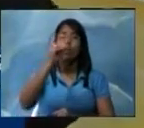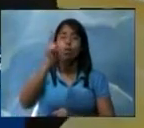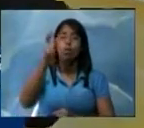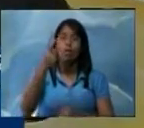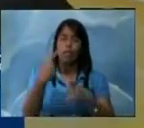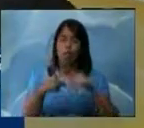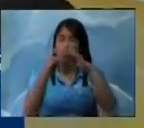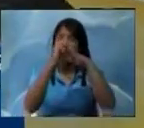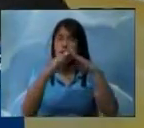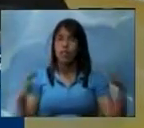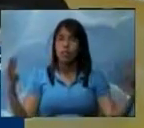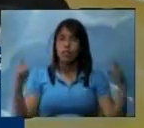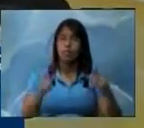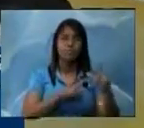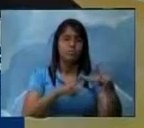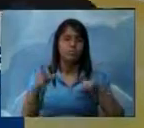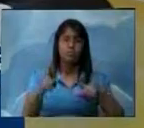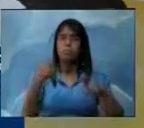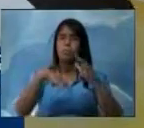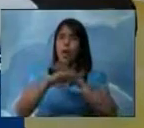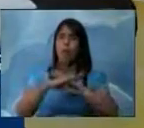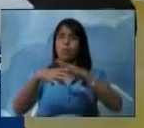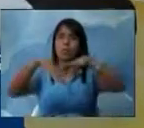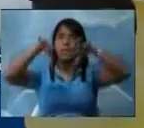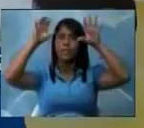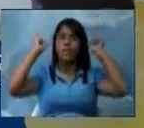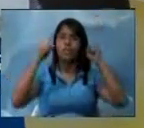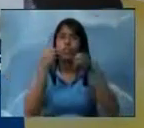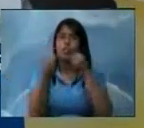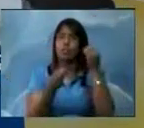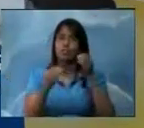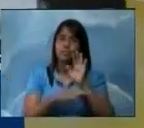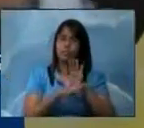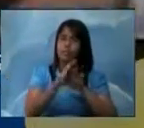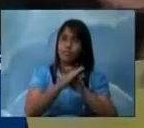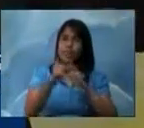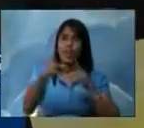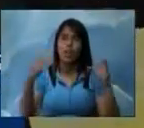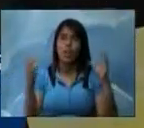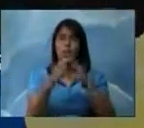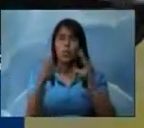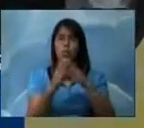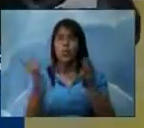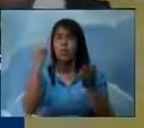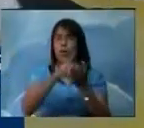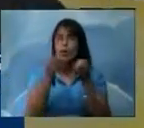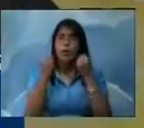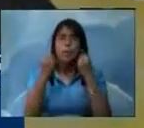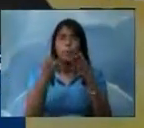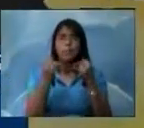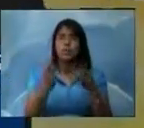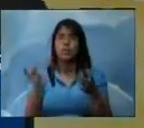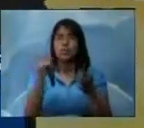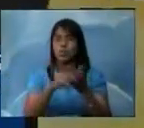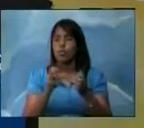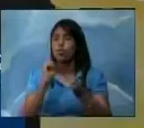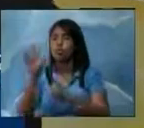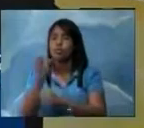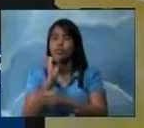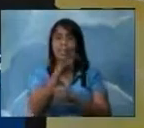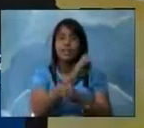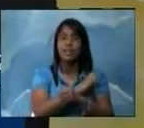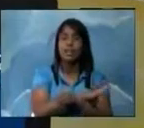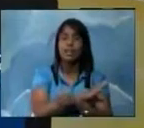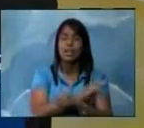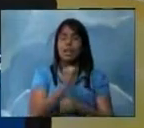De una vez vamos entendiendo cómo sobresalir de aquel grupo. Fueron muchos los que fueron deportados, y